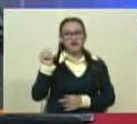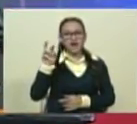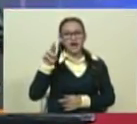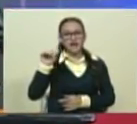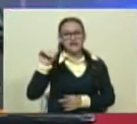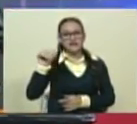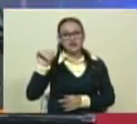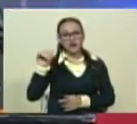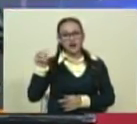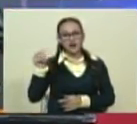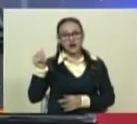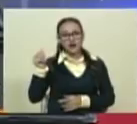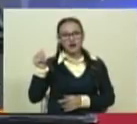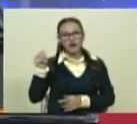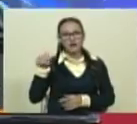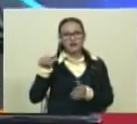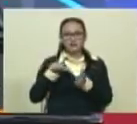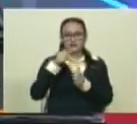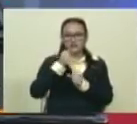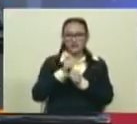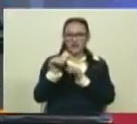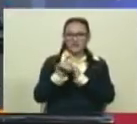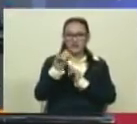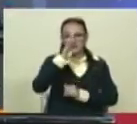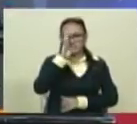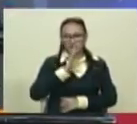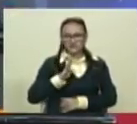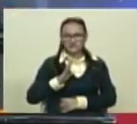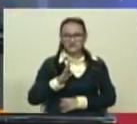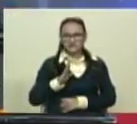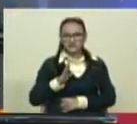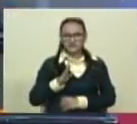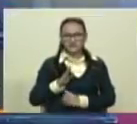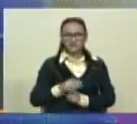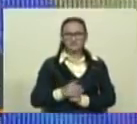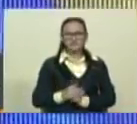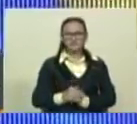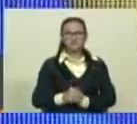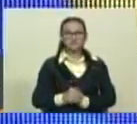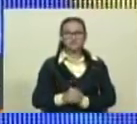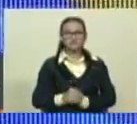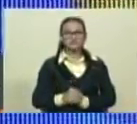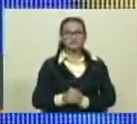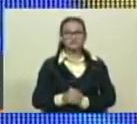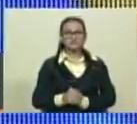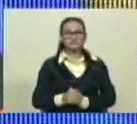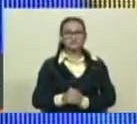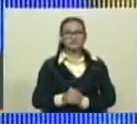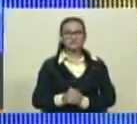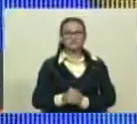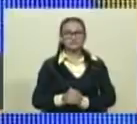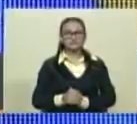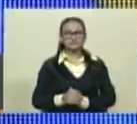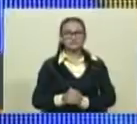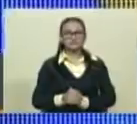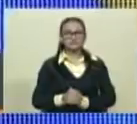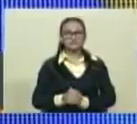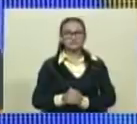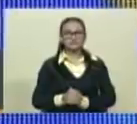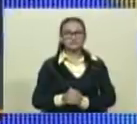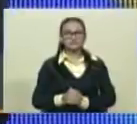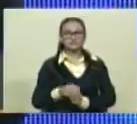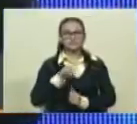que trabaja en el sitio de internet Brasil de Fato. Fania. Sí, señor.